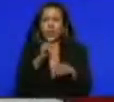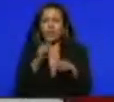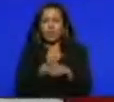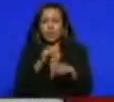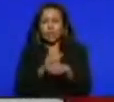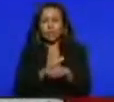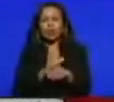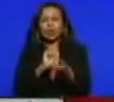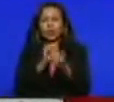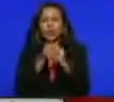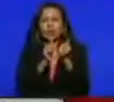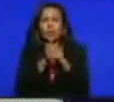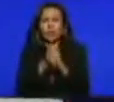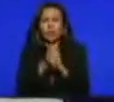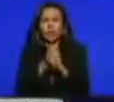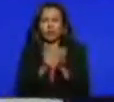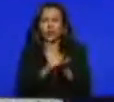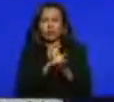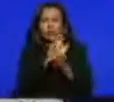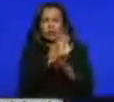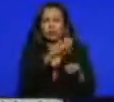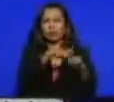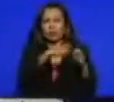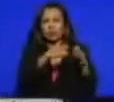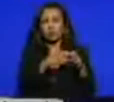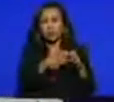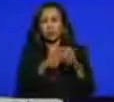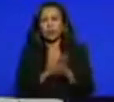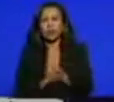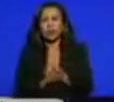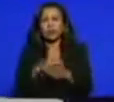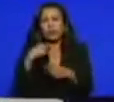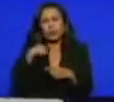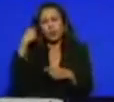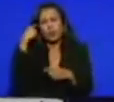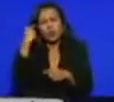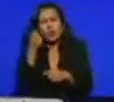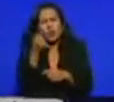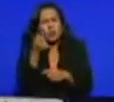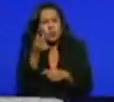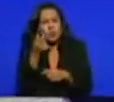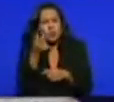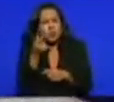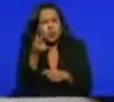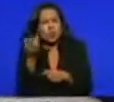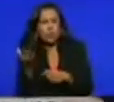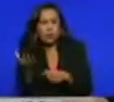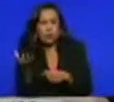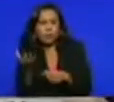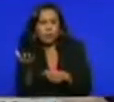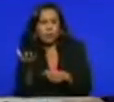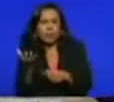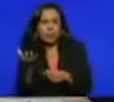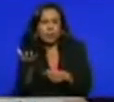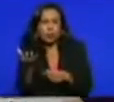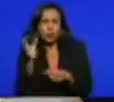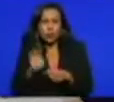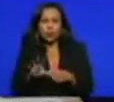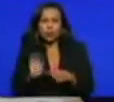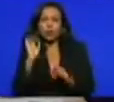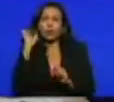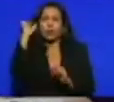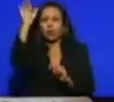vicios. Escuchemos. Yo diría solamente un granito de arena, porque una pelota, digamos, de baloncesto, de fútbol,